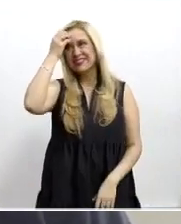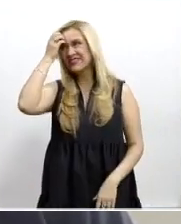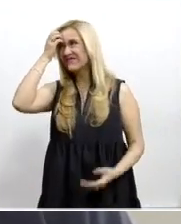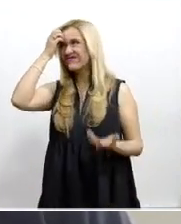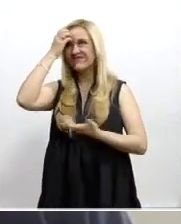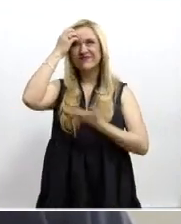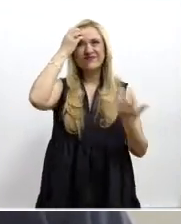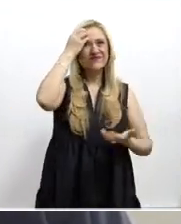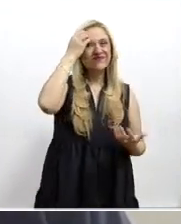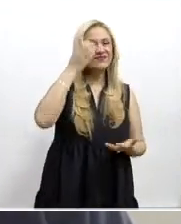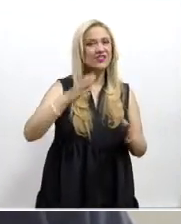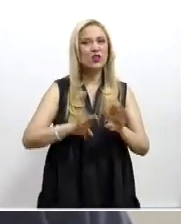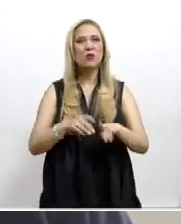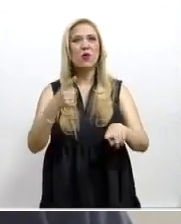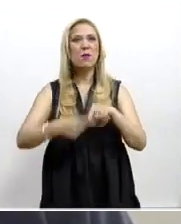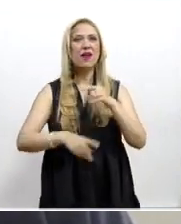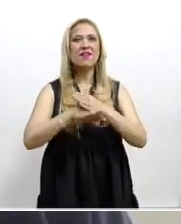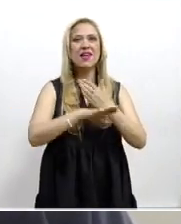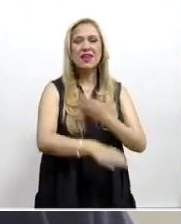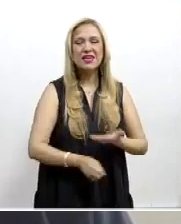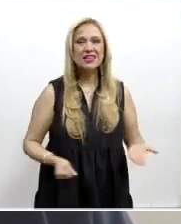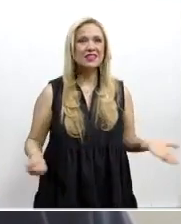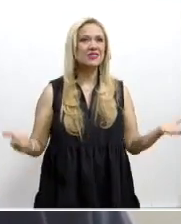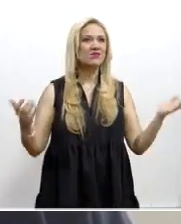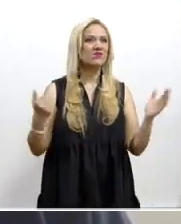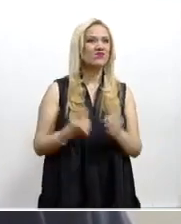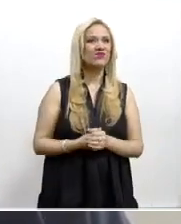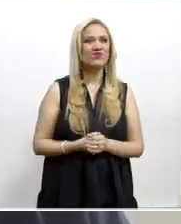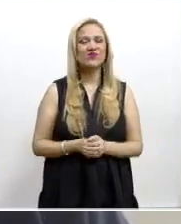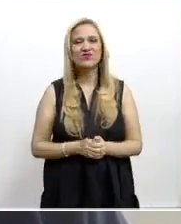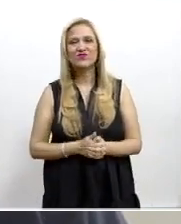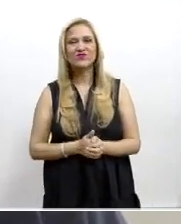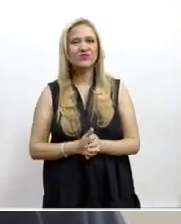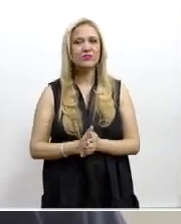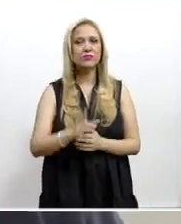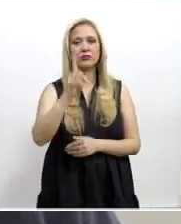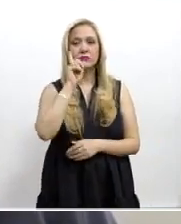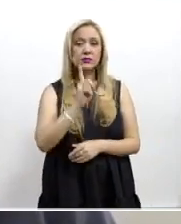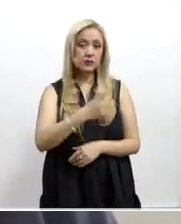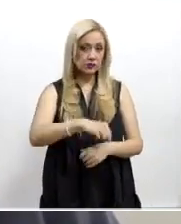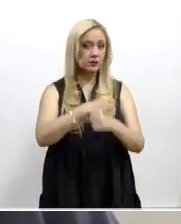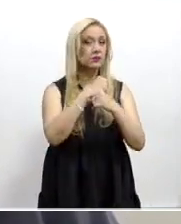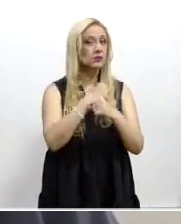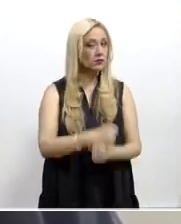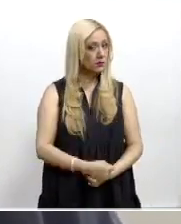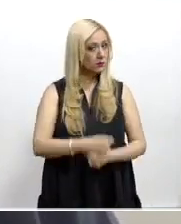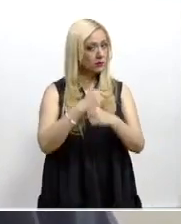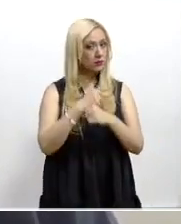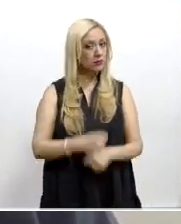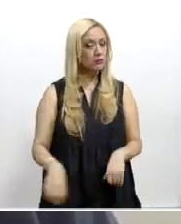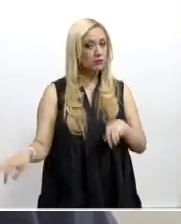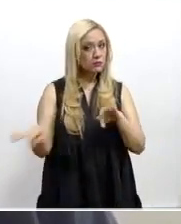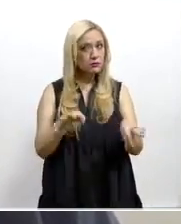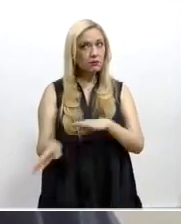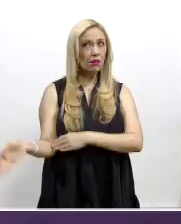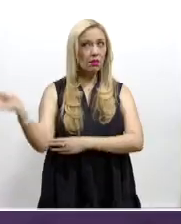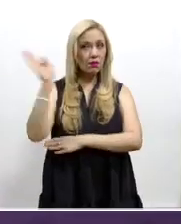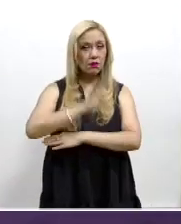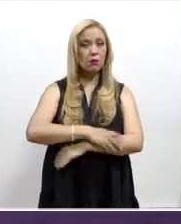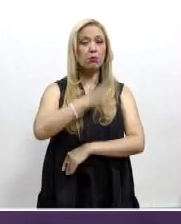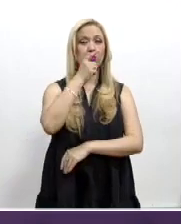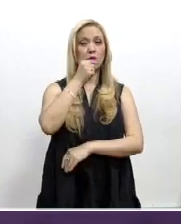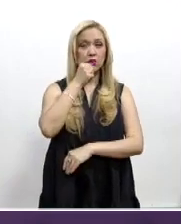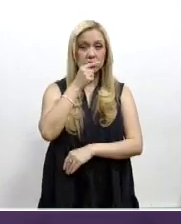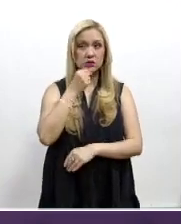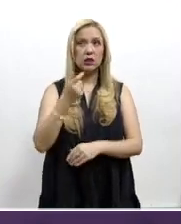de prevención, y que justamente también pudieran identificar las violencias que sufrían en esos contextos y las violencias de los policías, de los